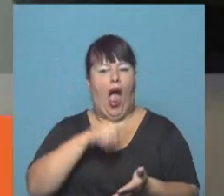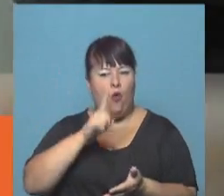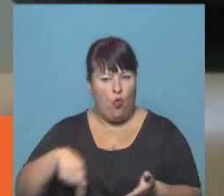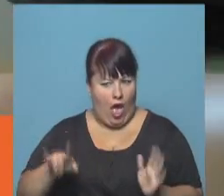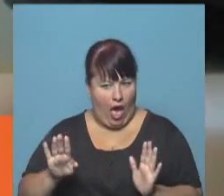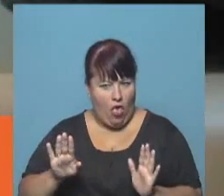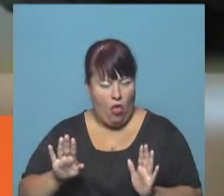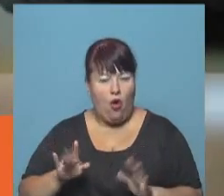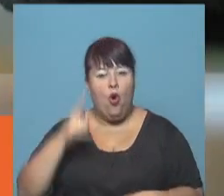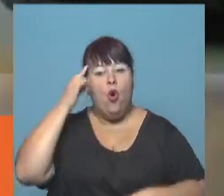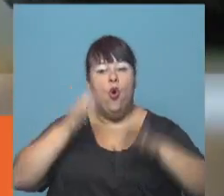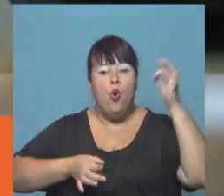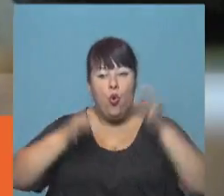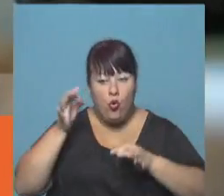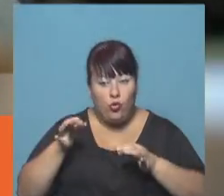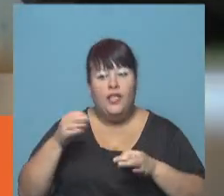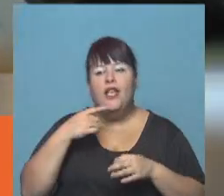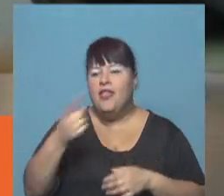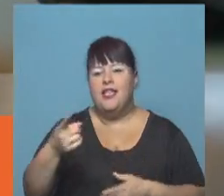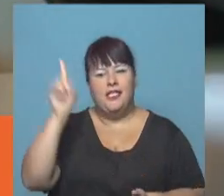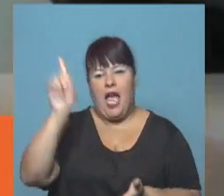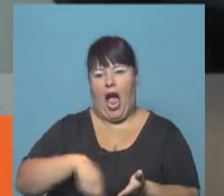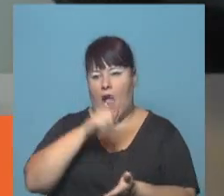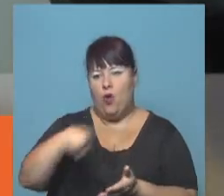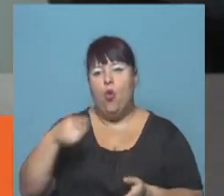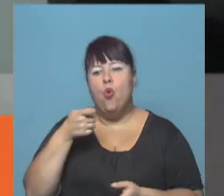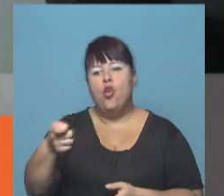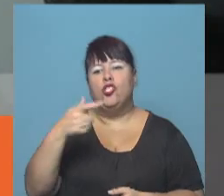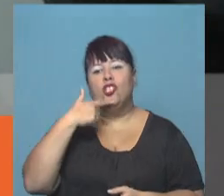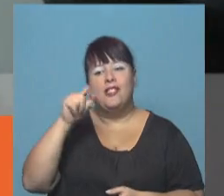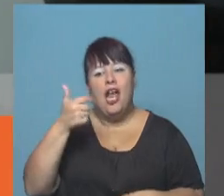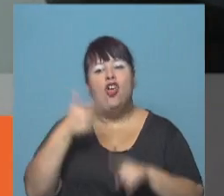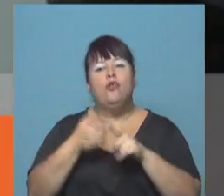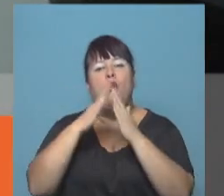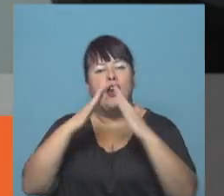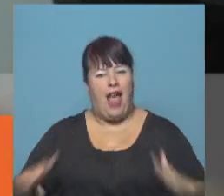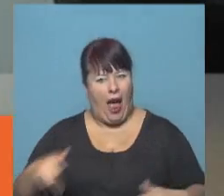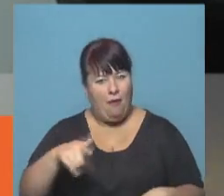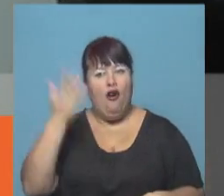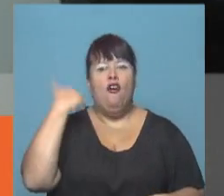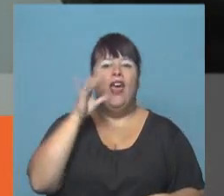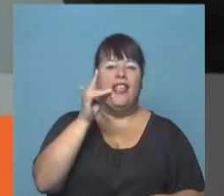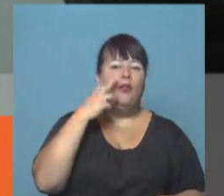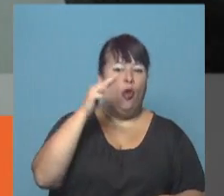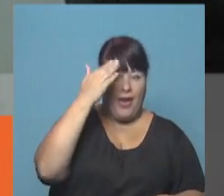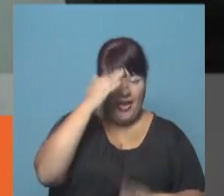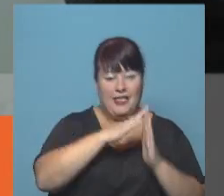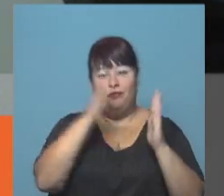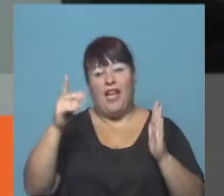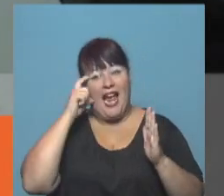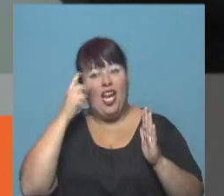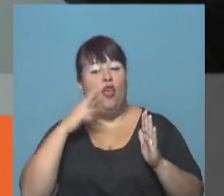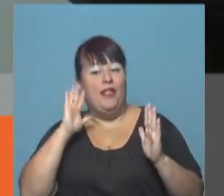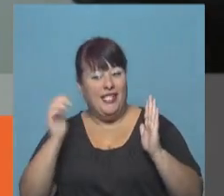nulidad. La justicia declaró la nulidad del juicio contra Milagro Sala por el acampe. Esto ocurrió entre diciembre de 2015 y enero